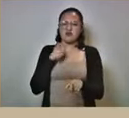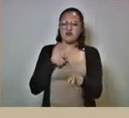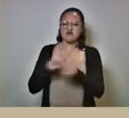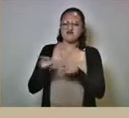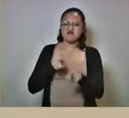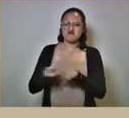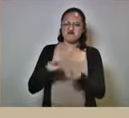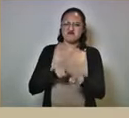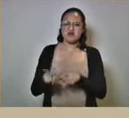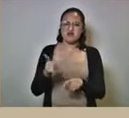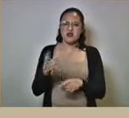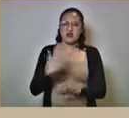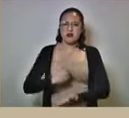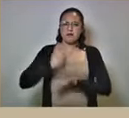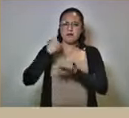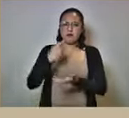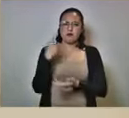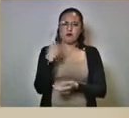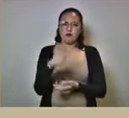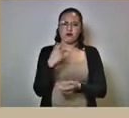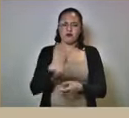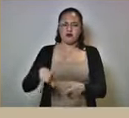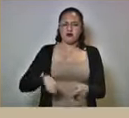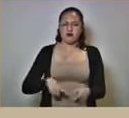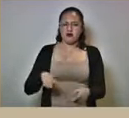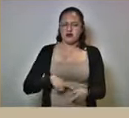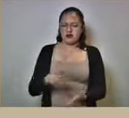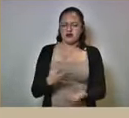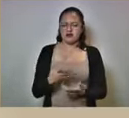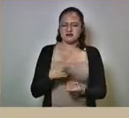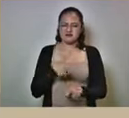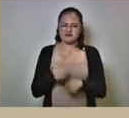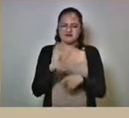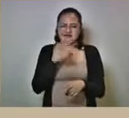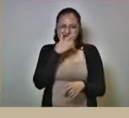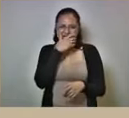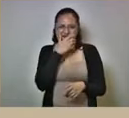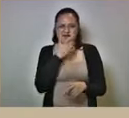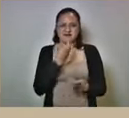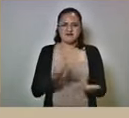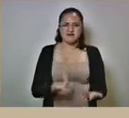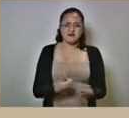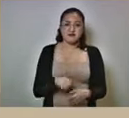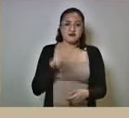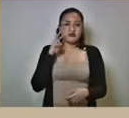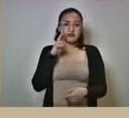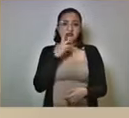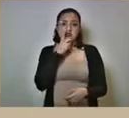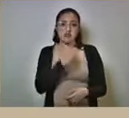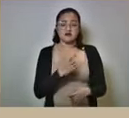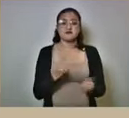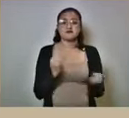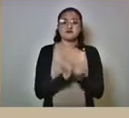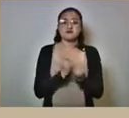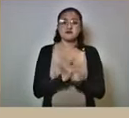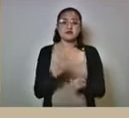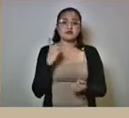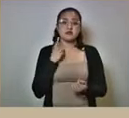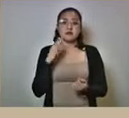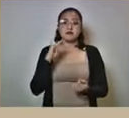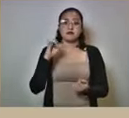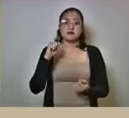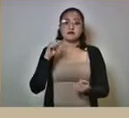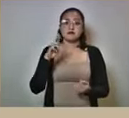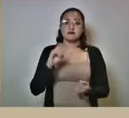paquetes alimentarios que ha entregado usted o su gobierno, y señala que el diputado Biestro pues está